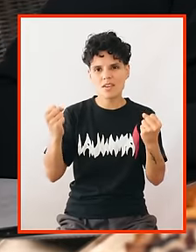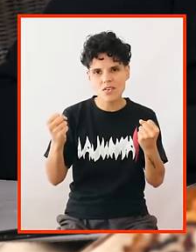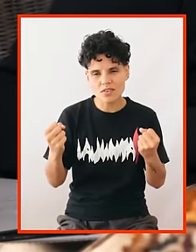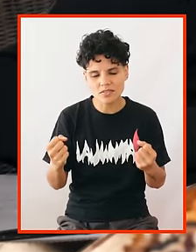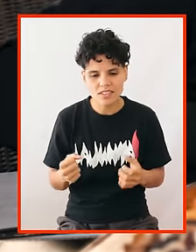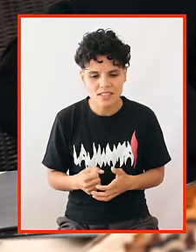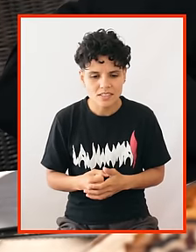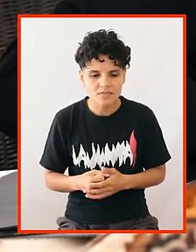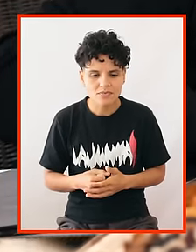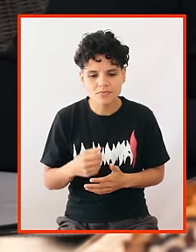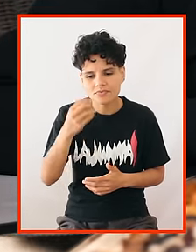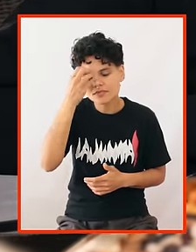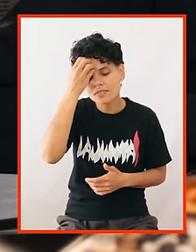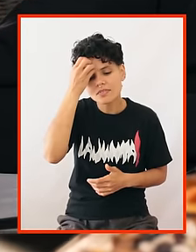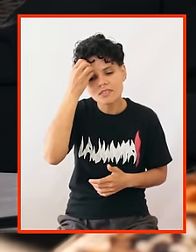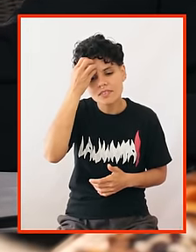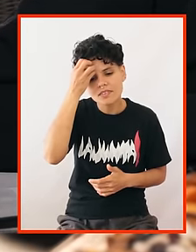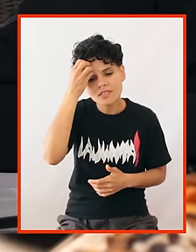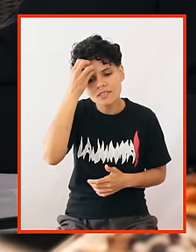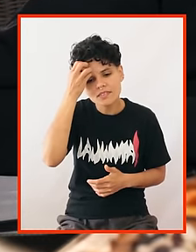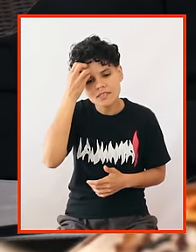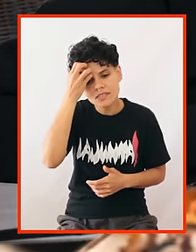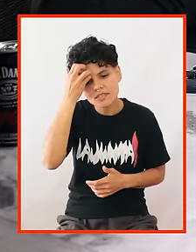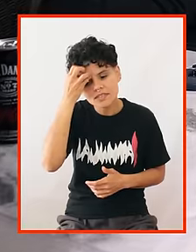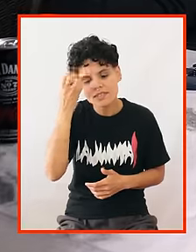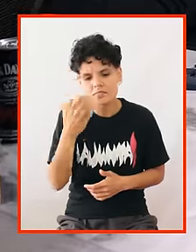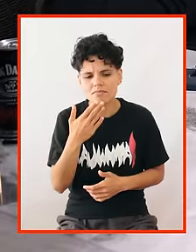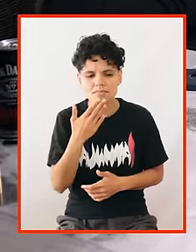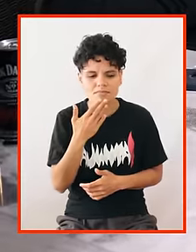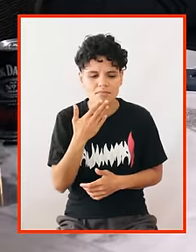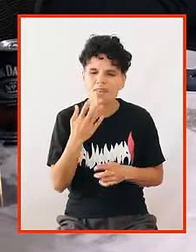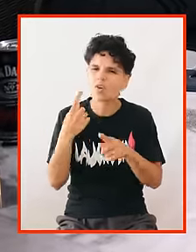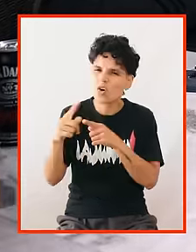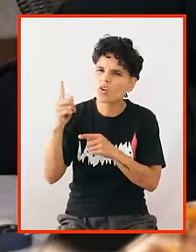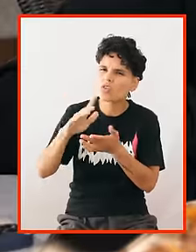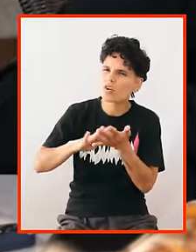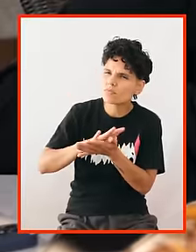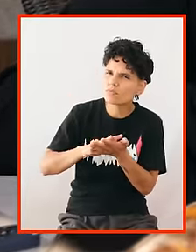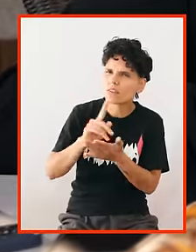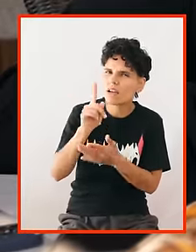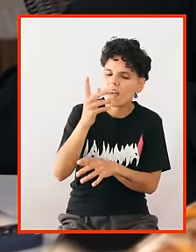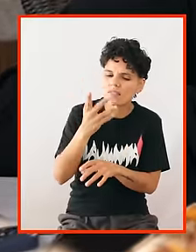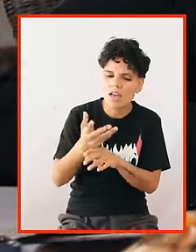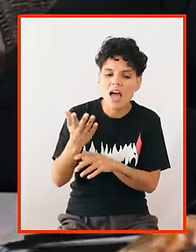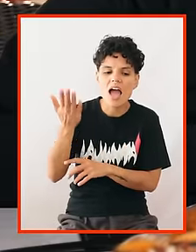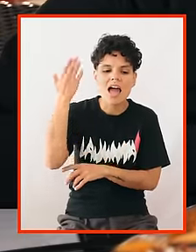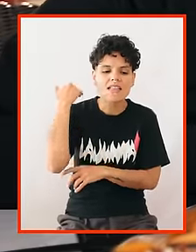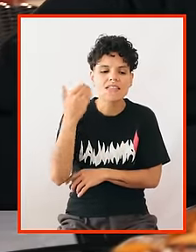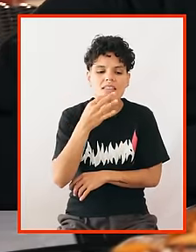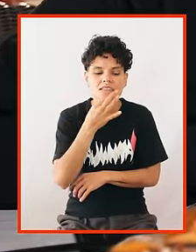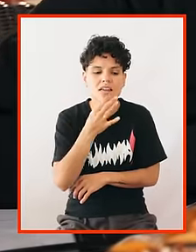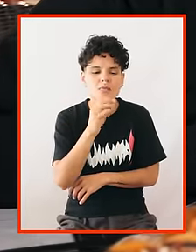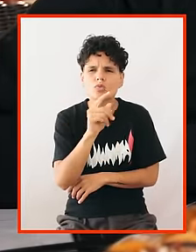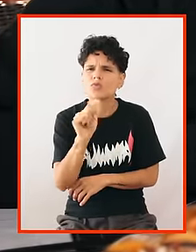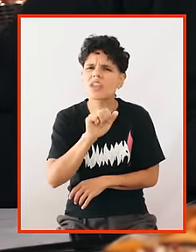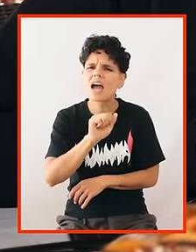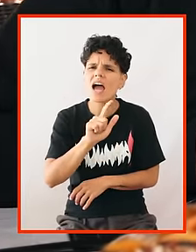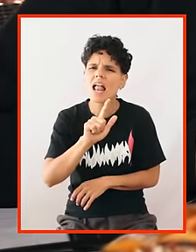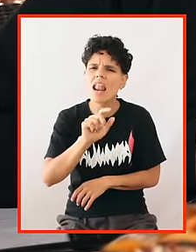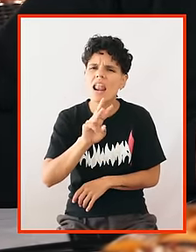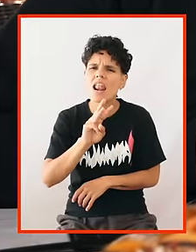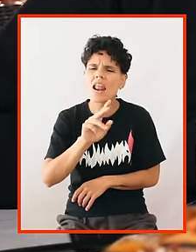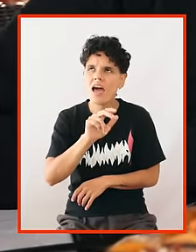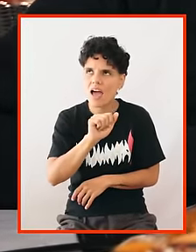Parresco. Todo es beatlesco. Todo es beatlesco, la vida es beatlesco. Jaipesco. En esa época se hablaba mucho de Álvaro Enrique, que Álvaro Enrique también